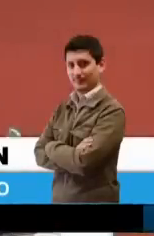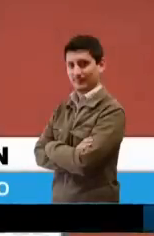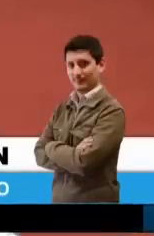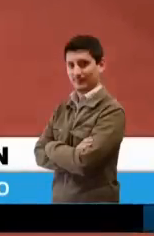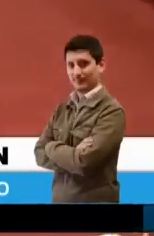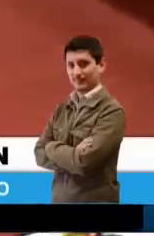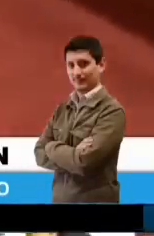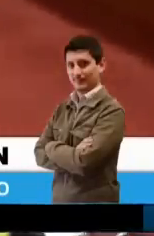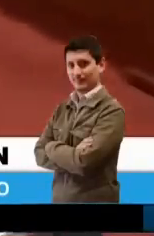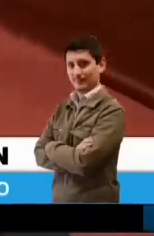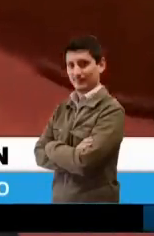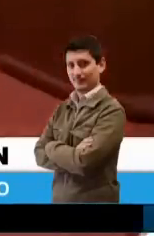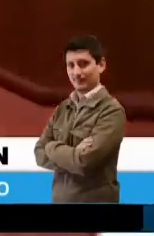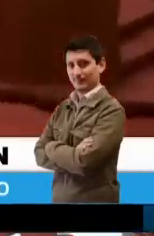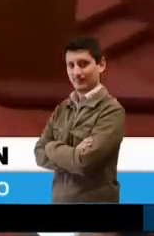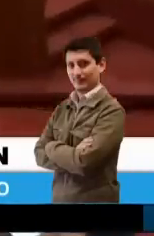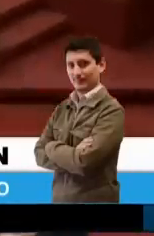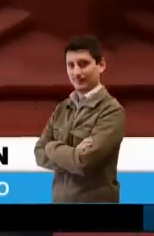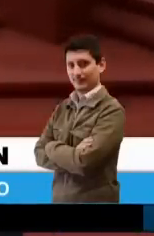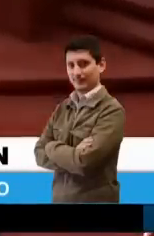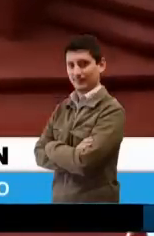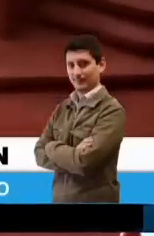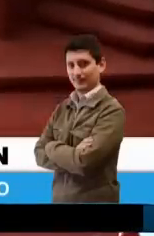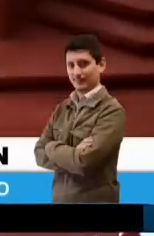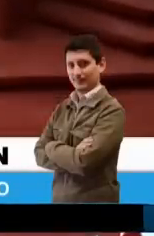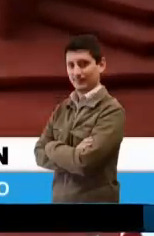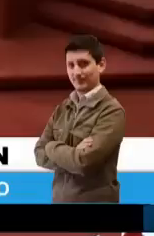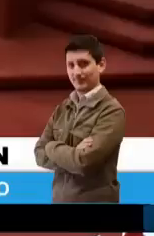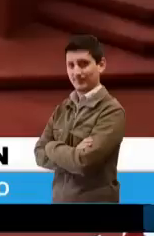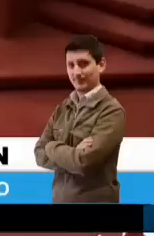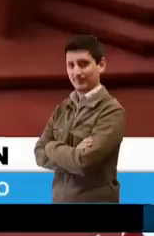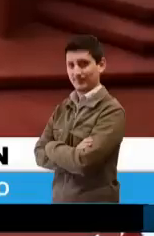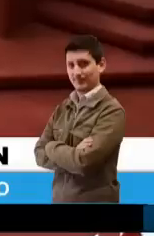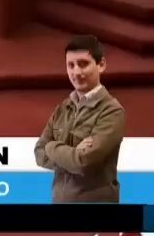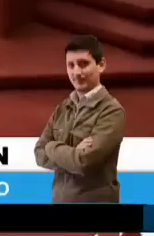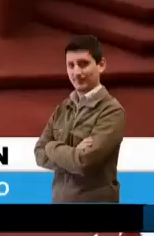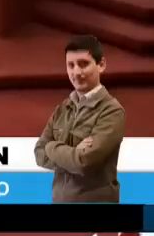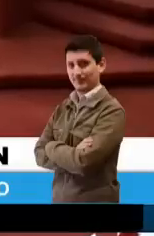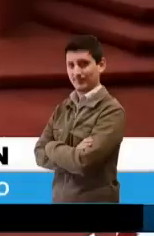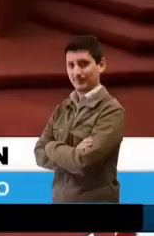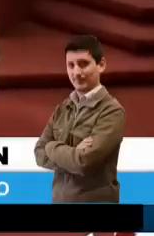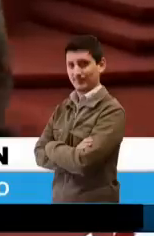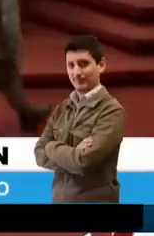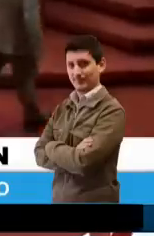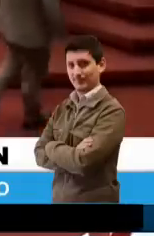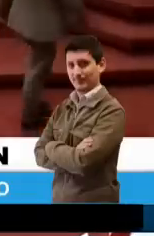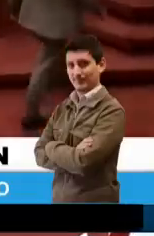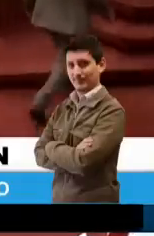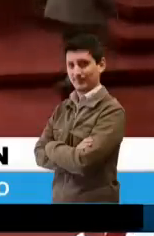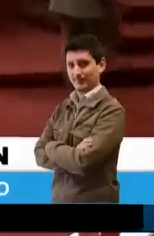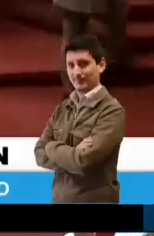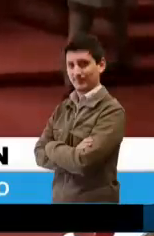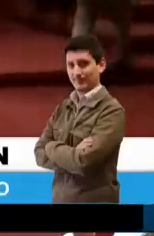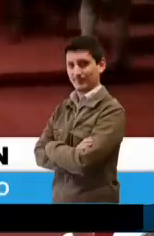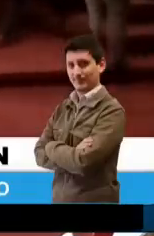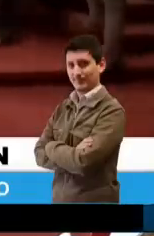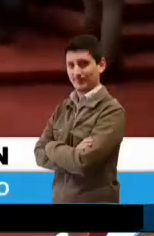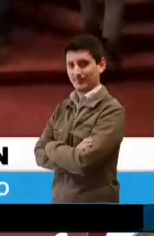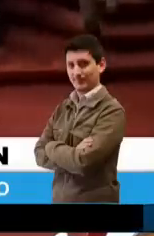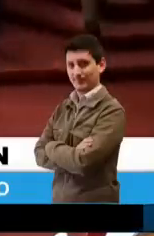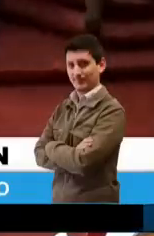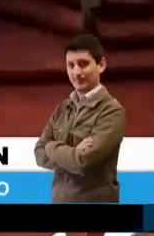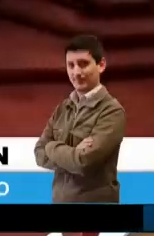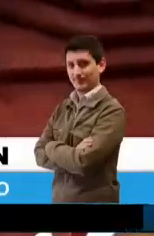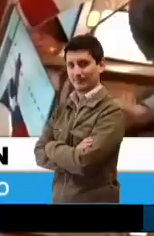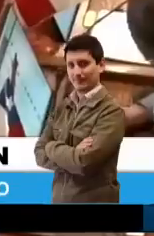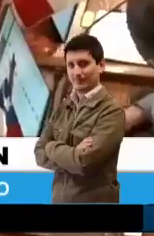esto se tramitara en el 8M? ¿O por qué insistió con la urgencia de discusión inmediata y no accedió a darse más tiempo en marzo ante un escenario de mucha